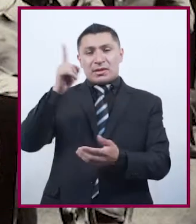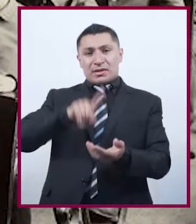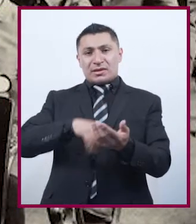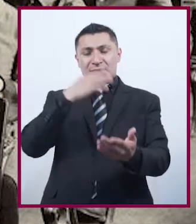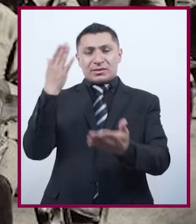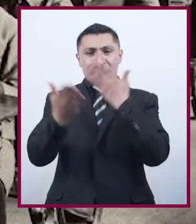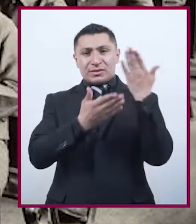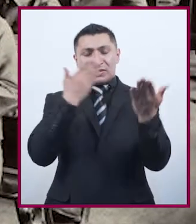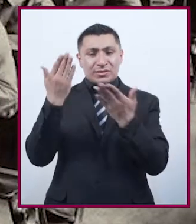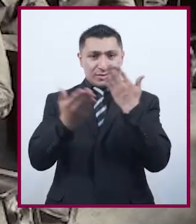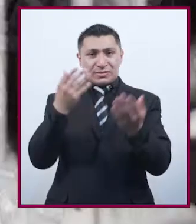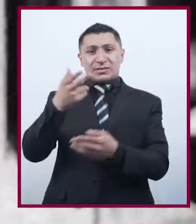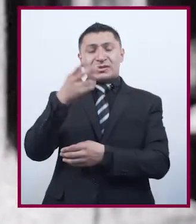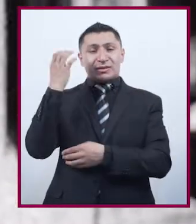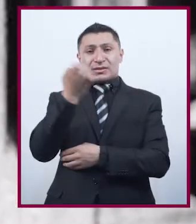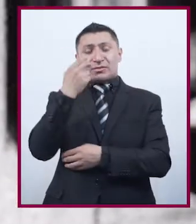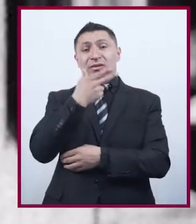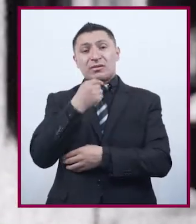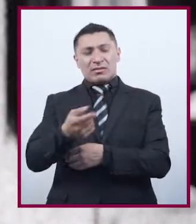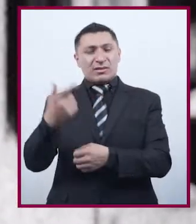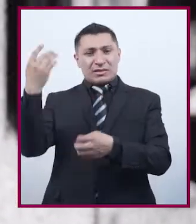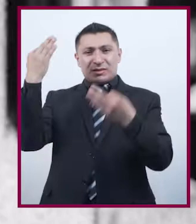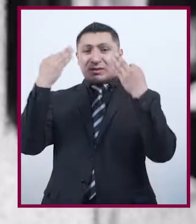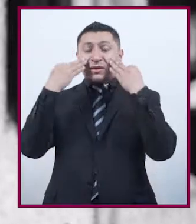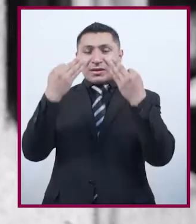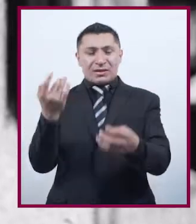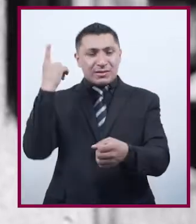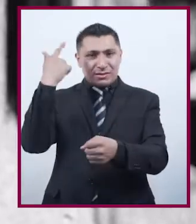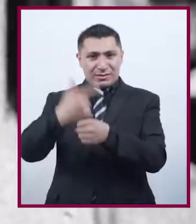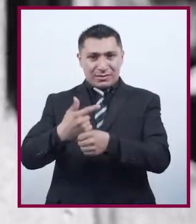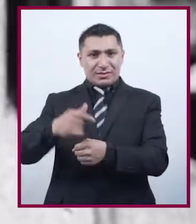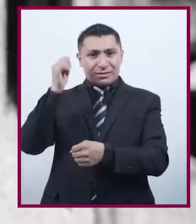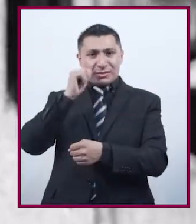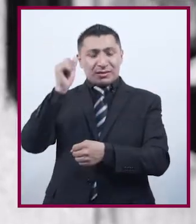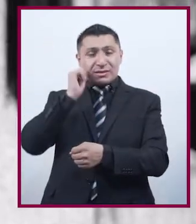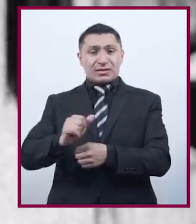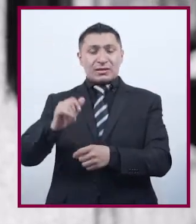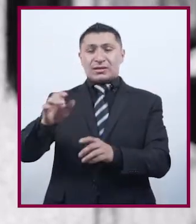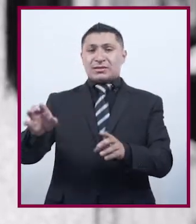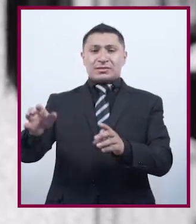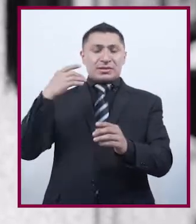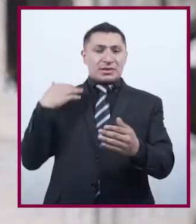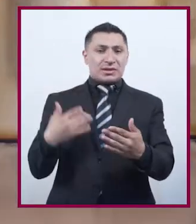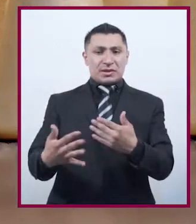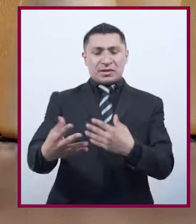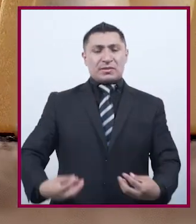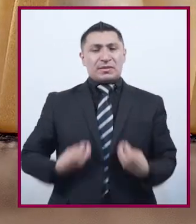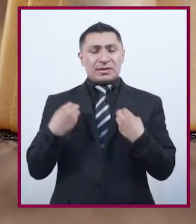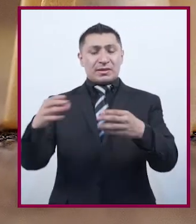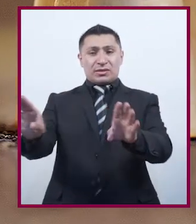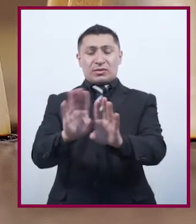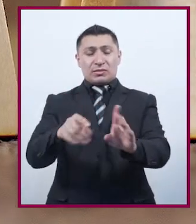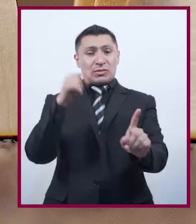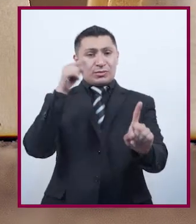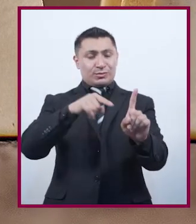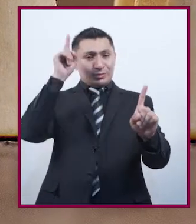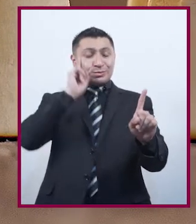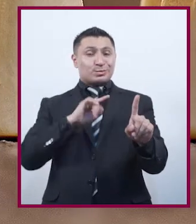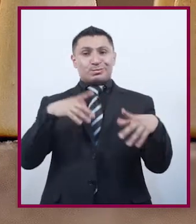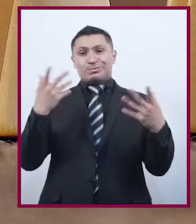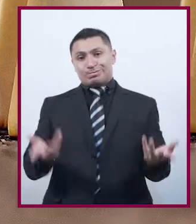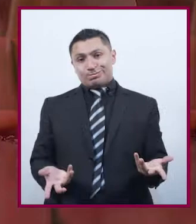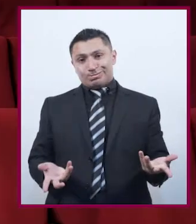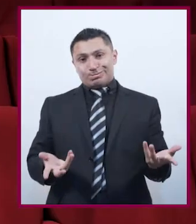pues se percata de algo. Toda su vida estará condicionada por el simple hecho de ser mujer. ¿Te suena conocida la